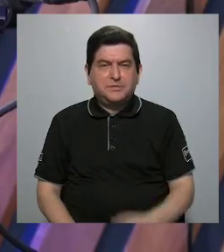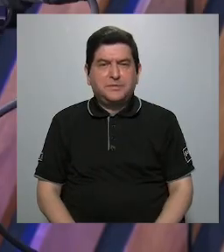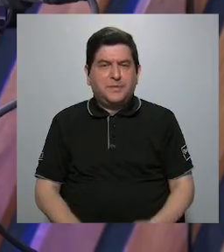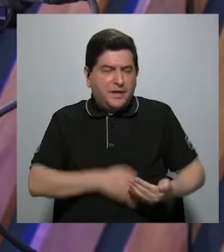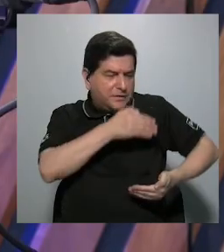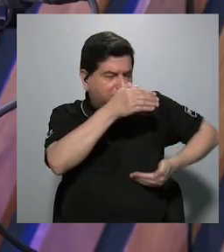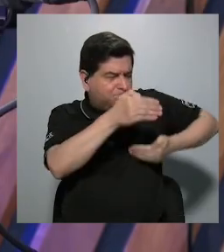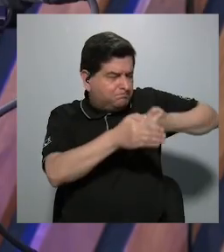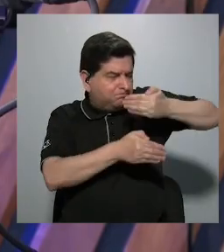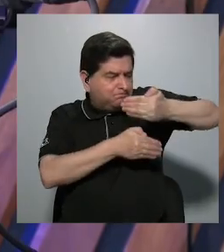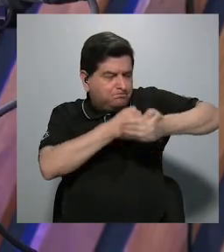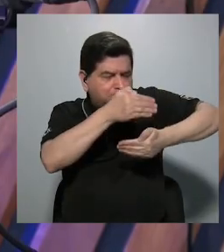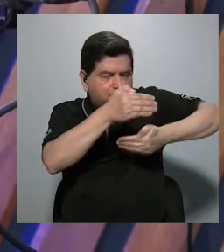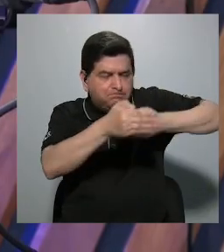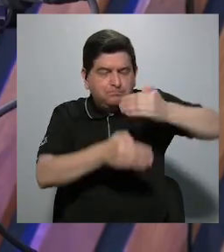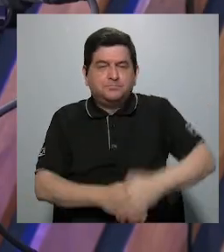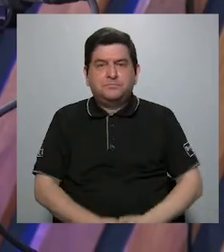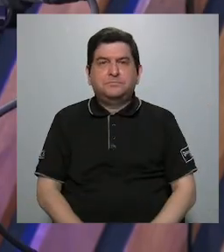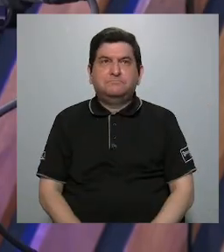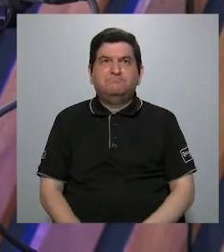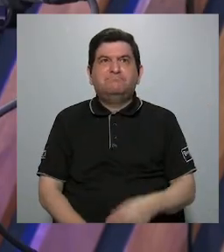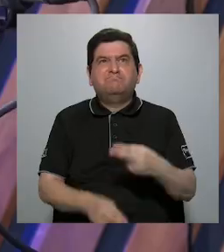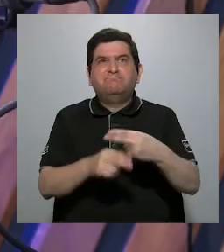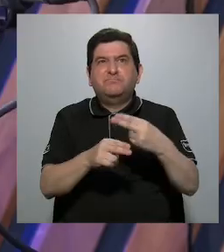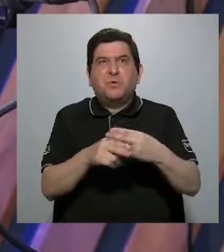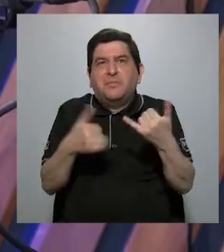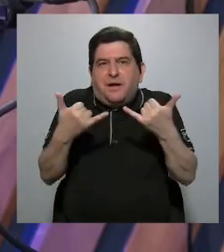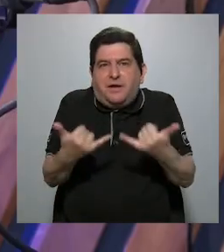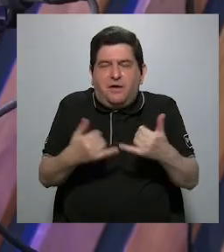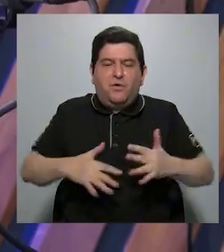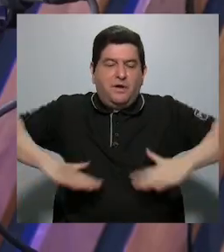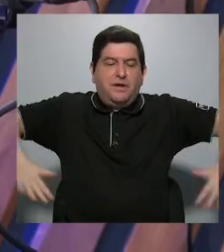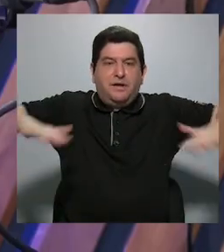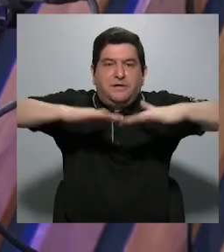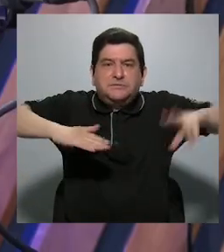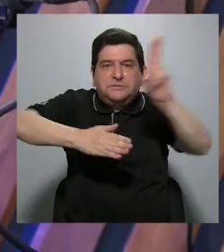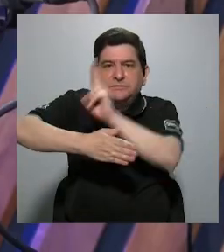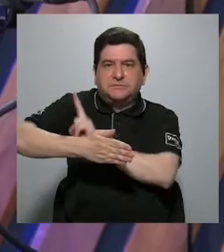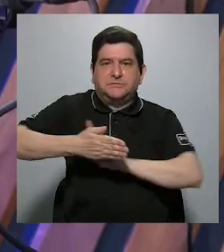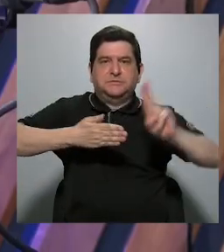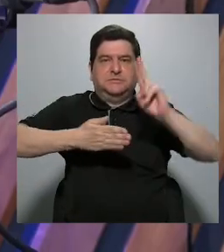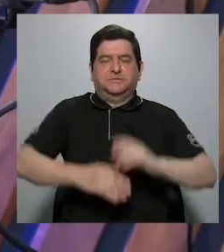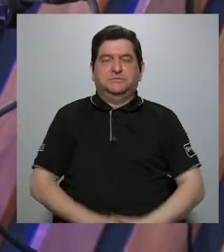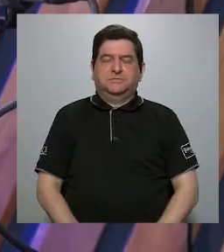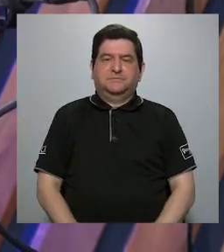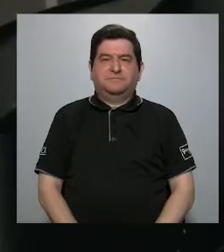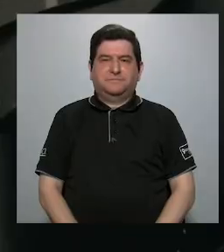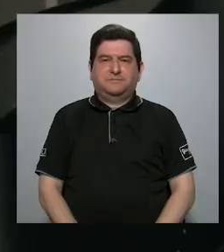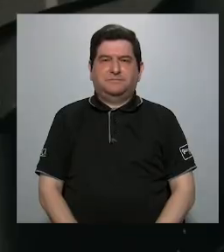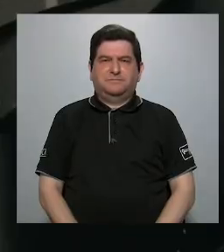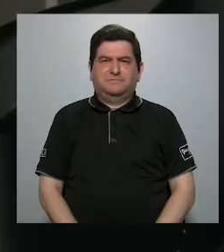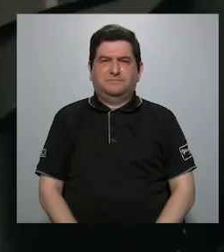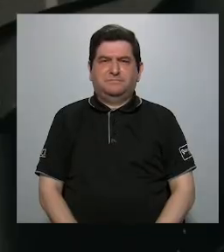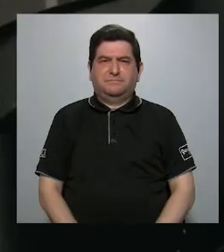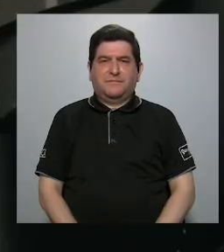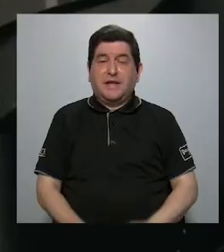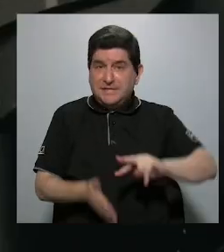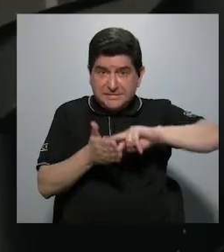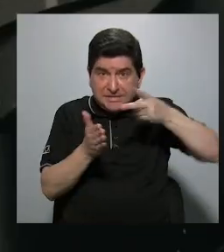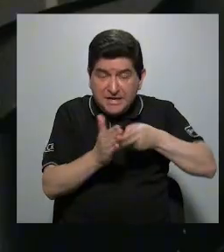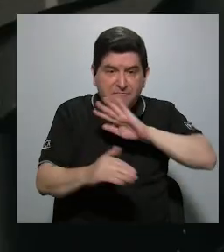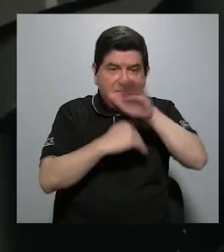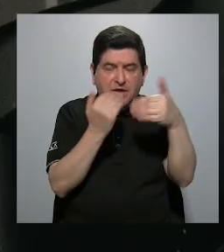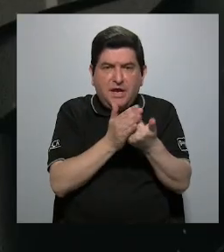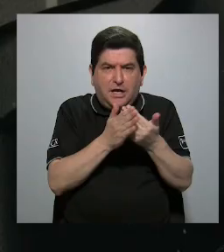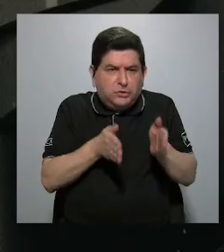lo que ha sido la evolución de lo que llamaríamos modernamente el campus universitario. Y me refiero